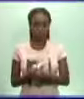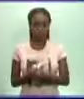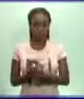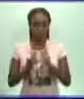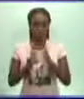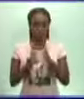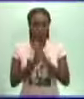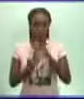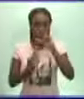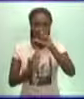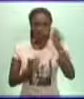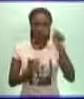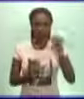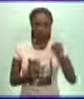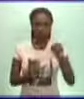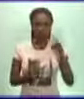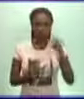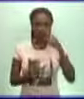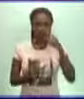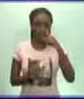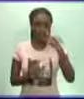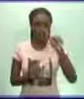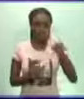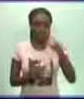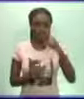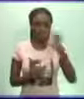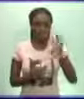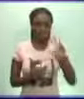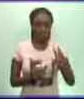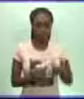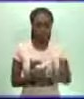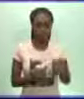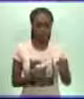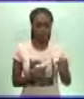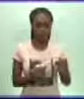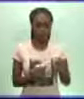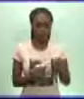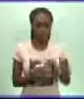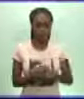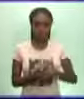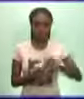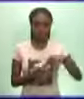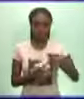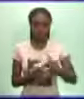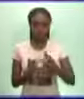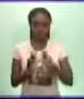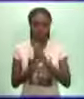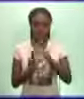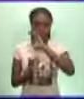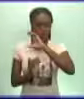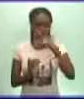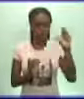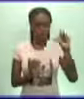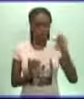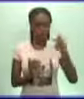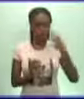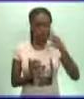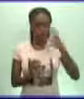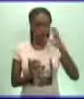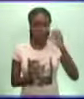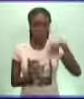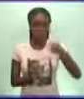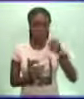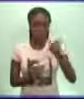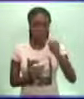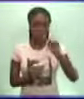los hechos finales de la obra. Es decir, ocurren frente a esta iglesia, iglesia en la que